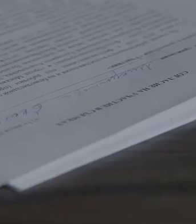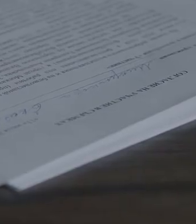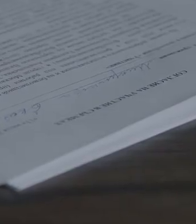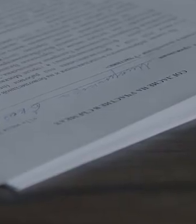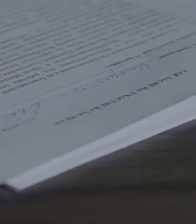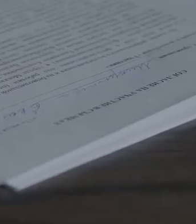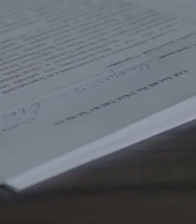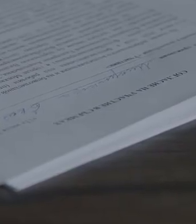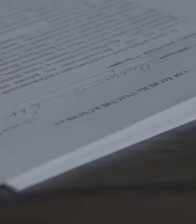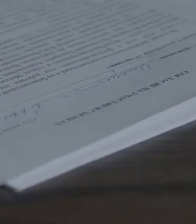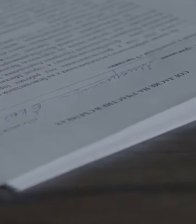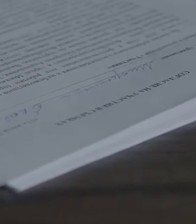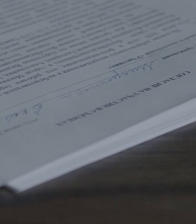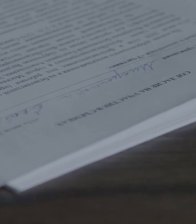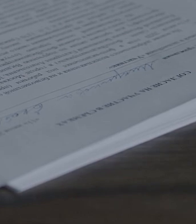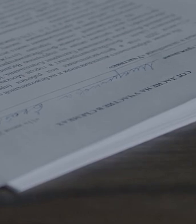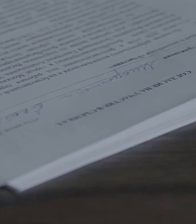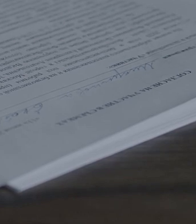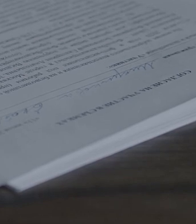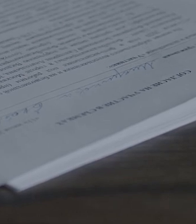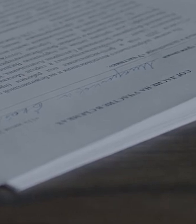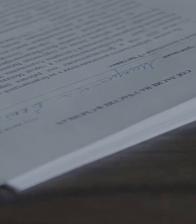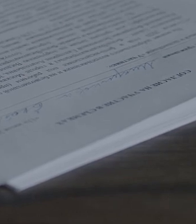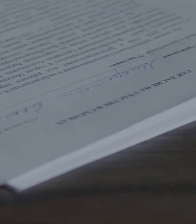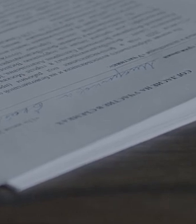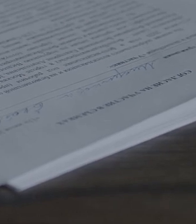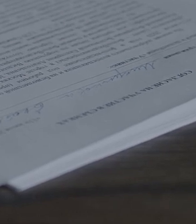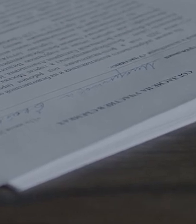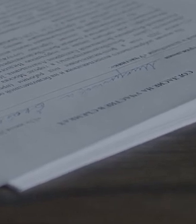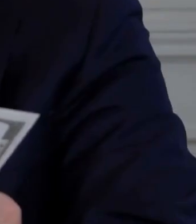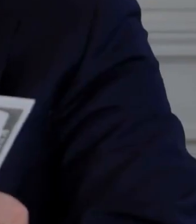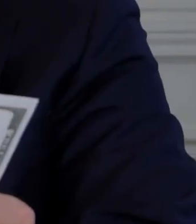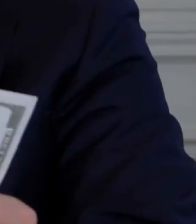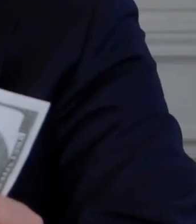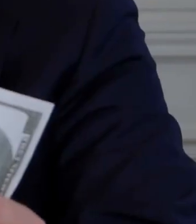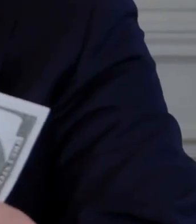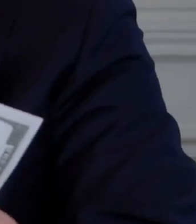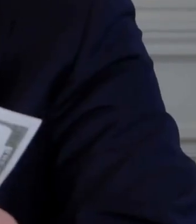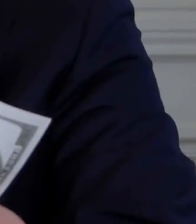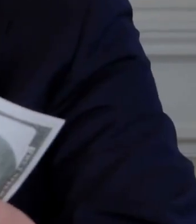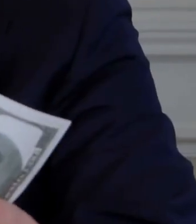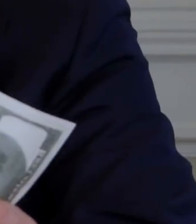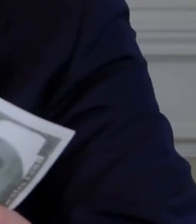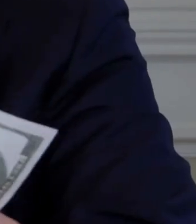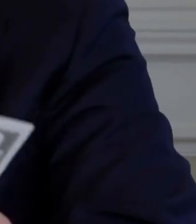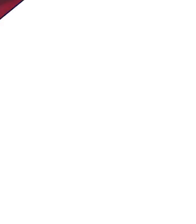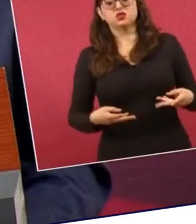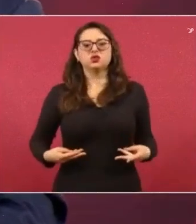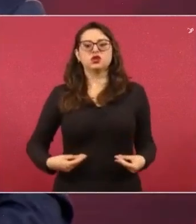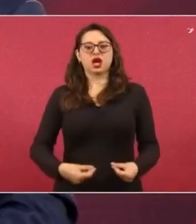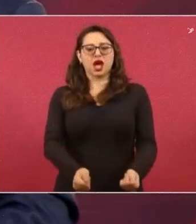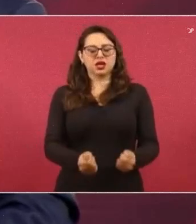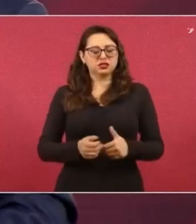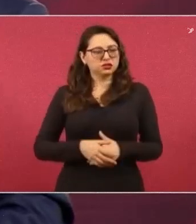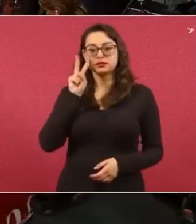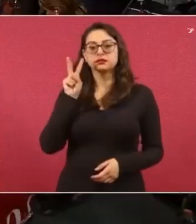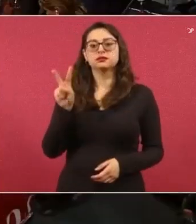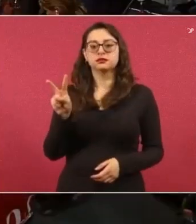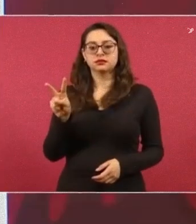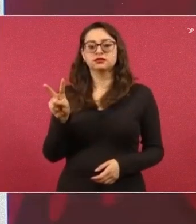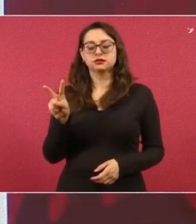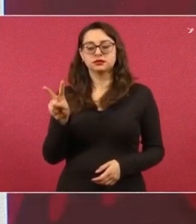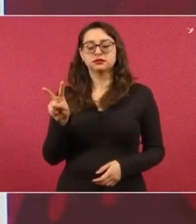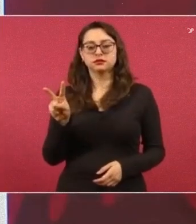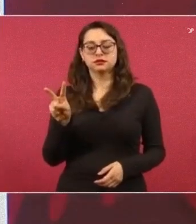Señaló que invalidaron la primera parte del llamado Plan B en materia electoral porque quieren mantener sus privilegios. Ayer estaba yo viendo